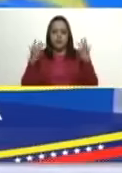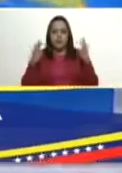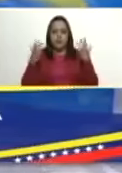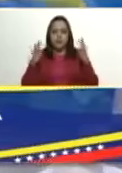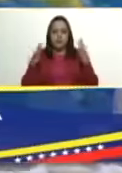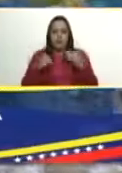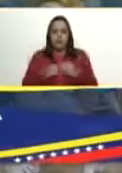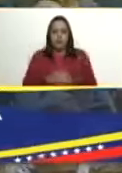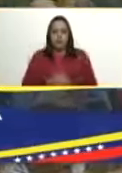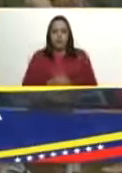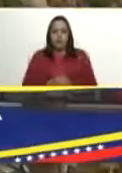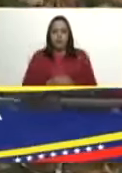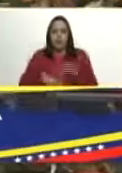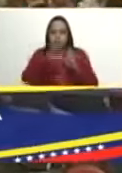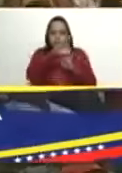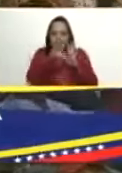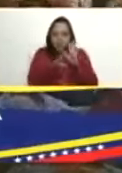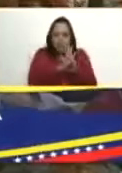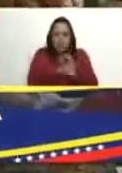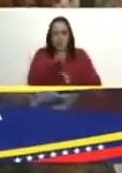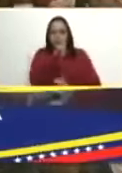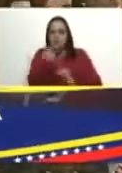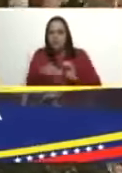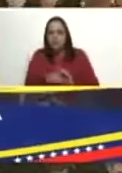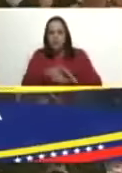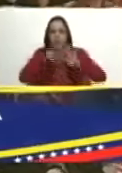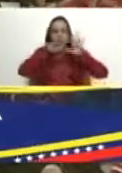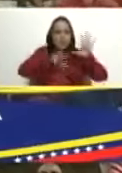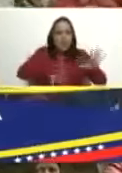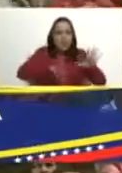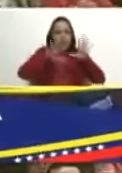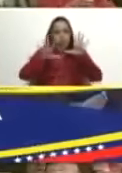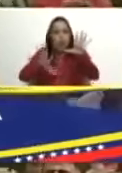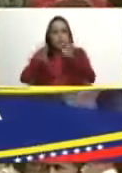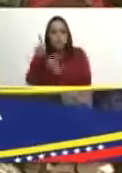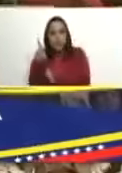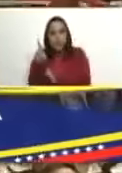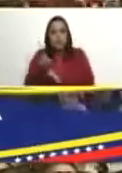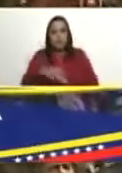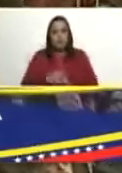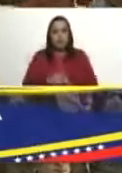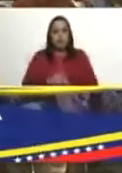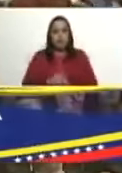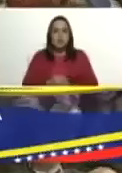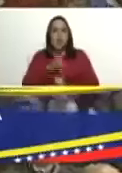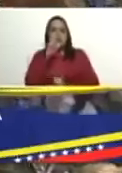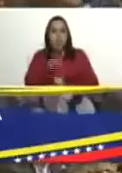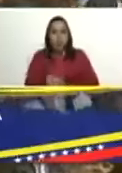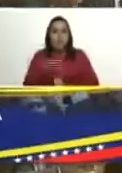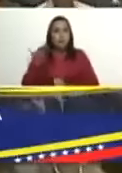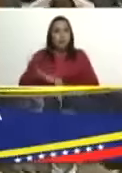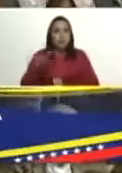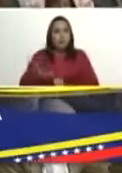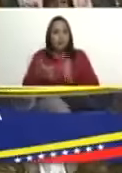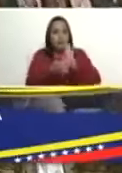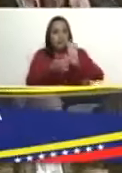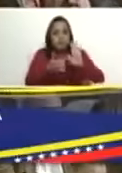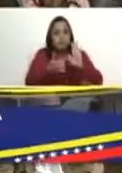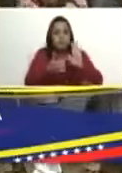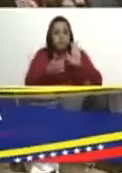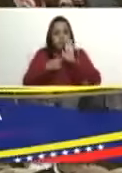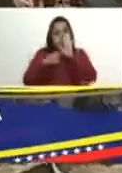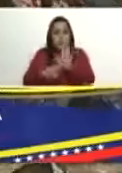La Constitución de 1811, también lo asertivamente lo señala el